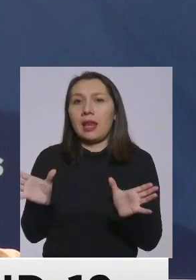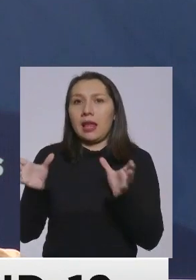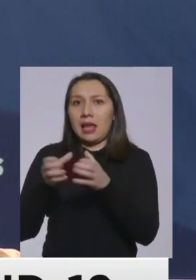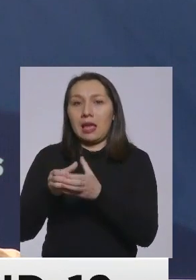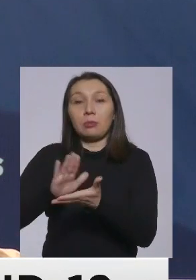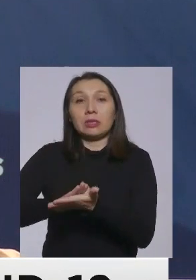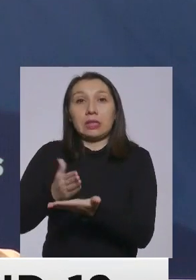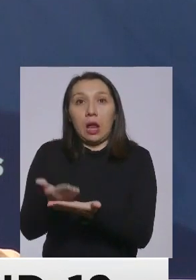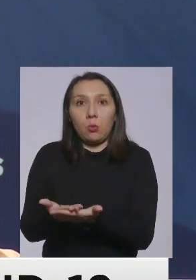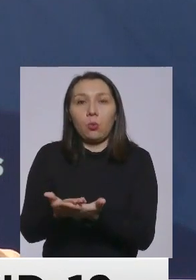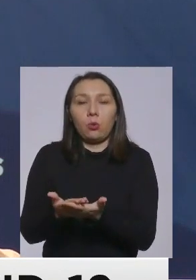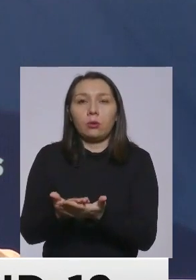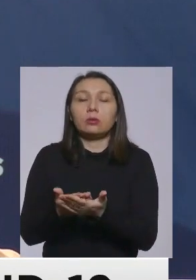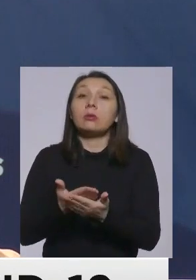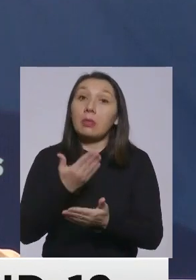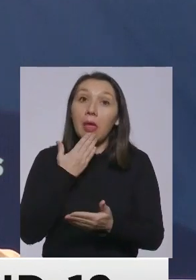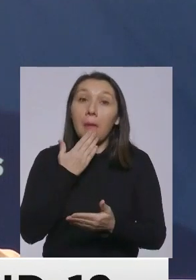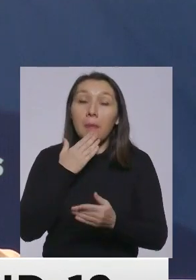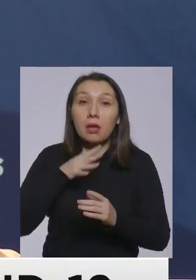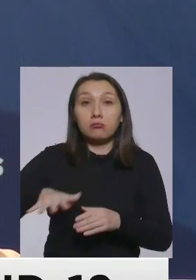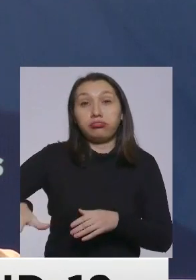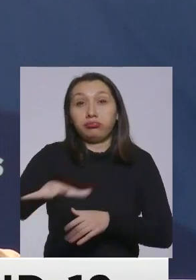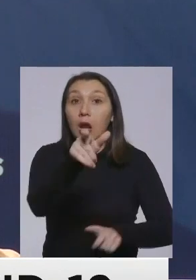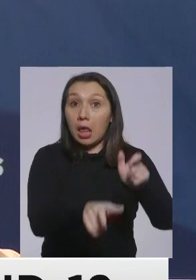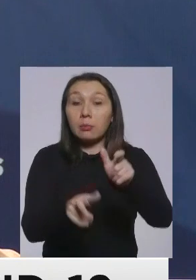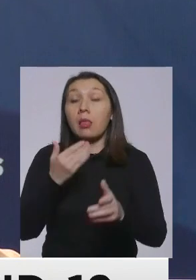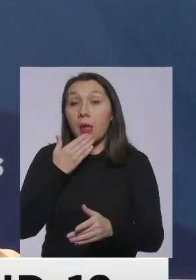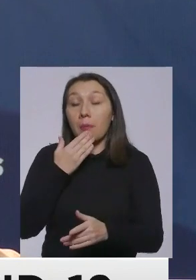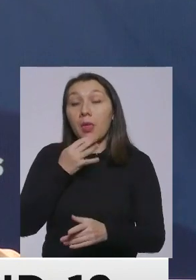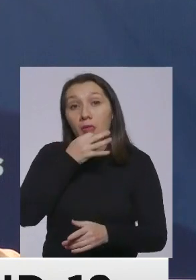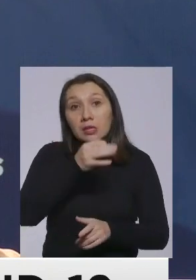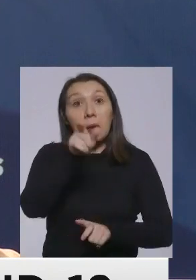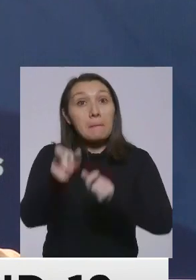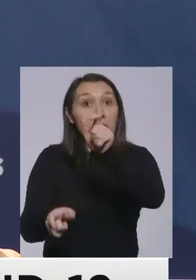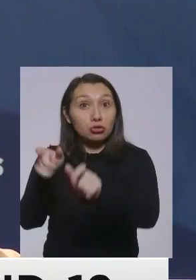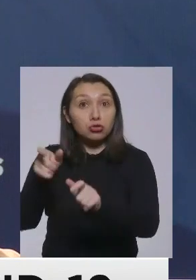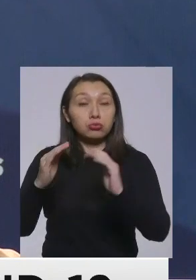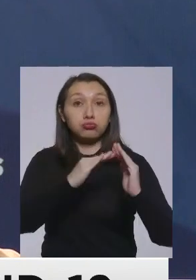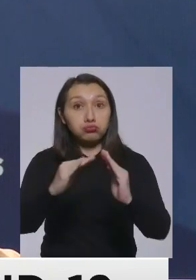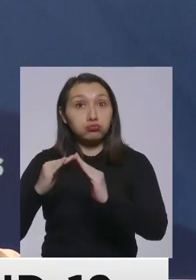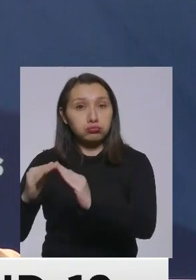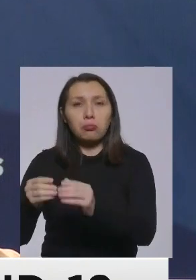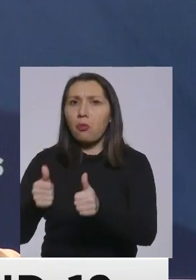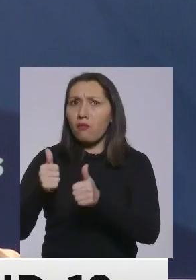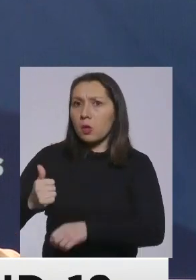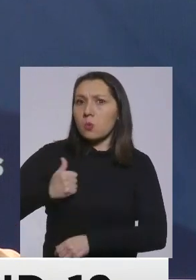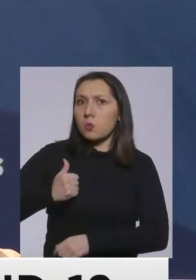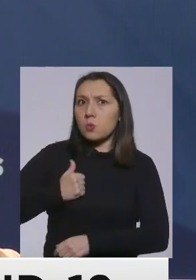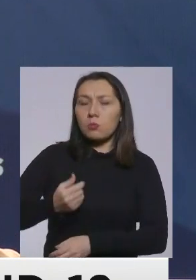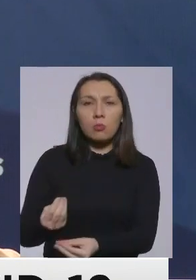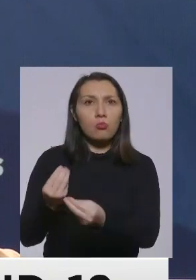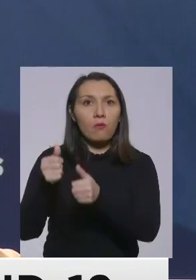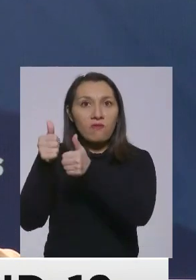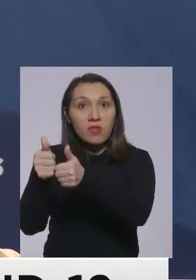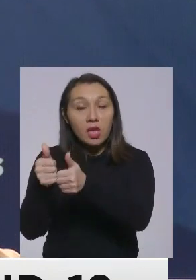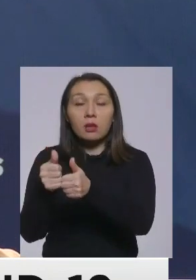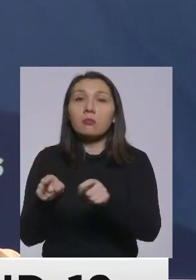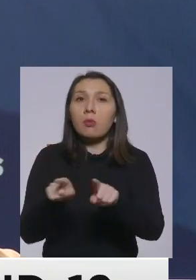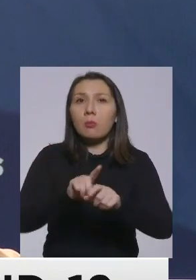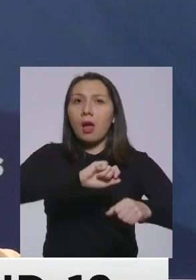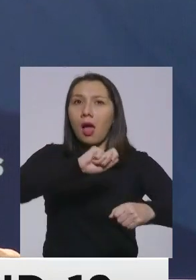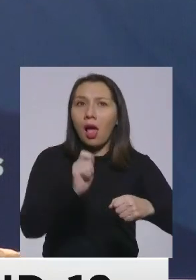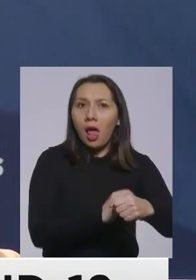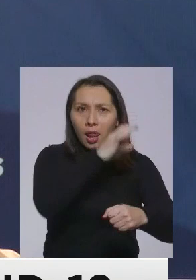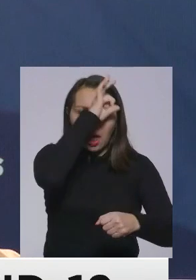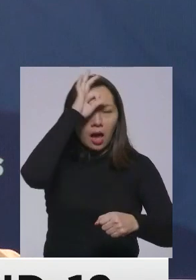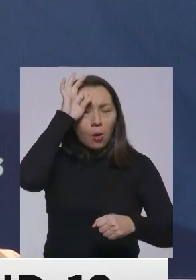de salud y también desde la población hay que reconocer que hay poblaciones que se han portado estupendamente bien como la araucanía